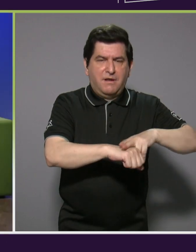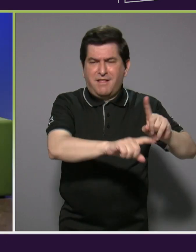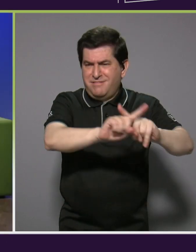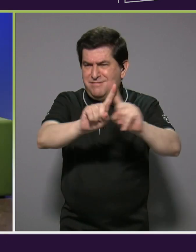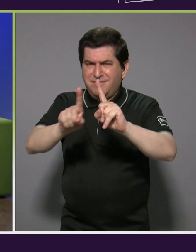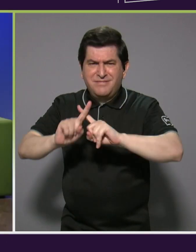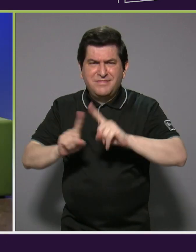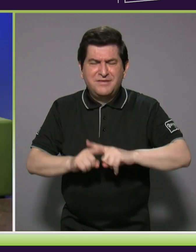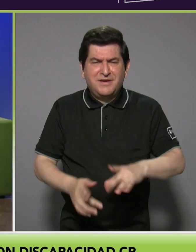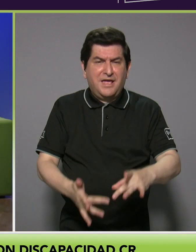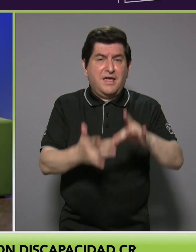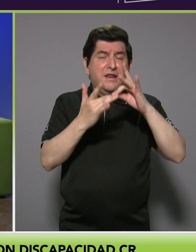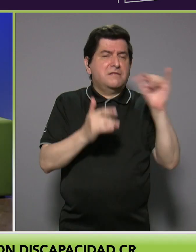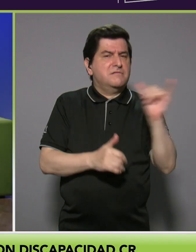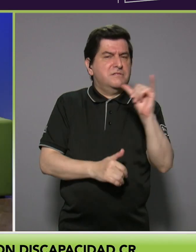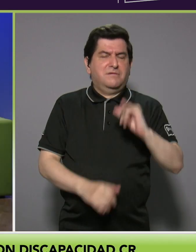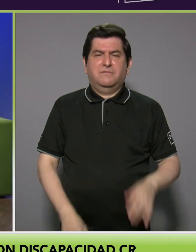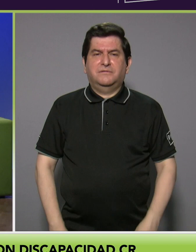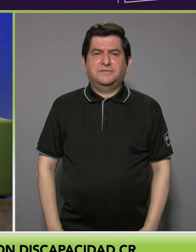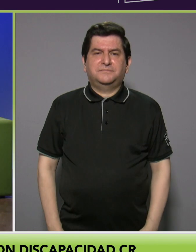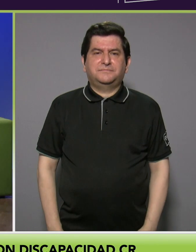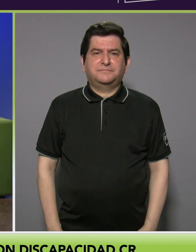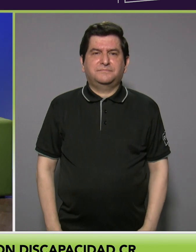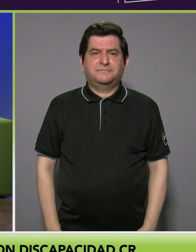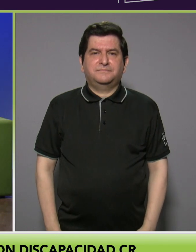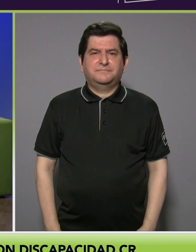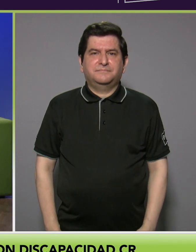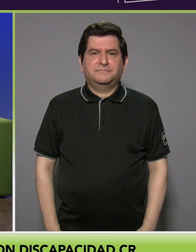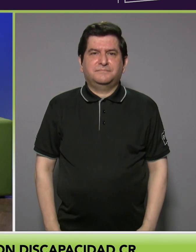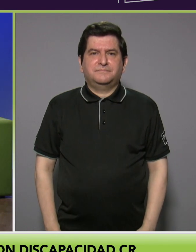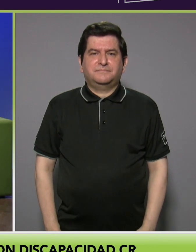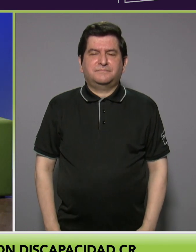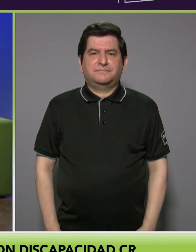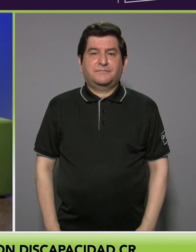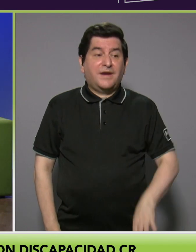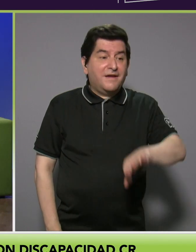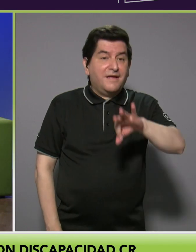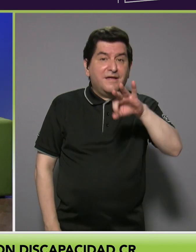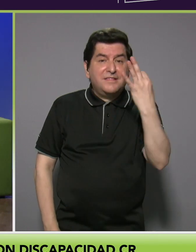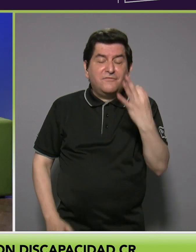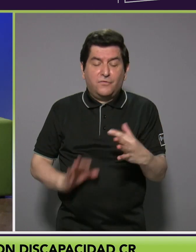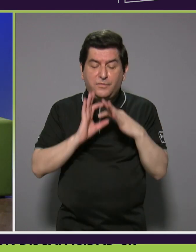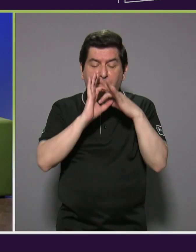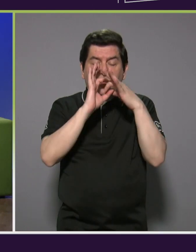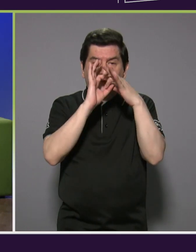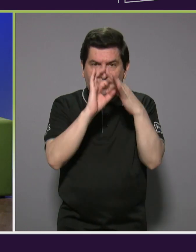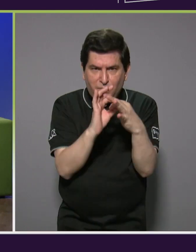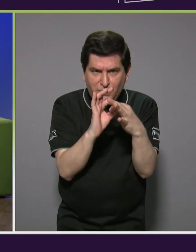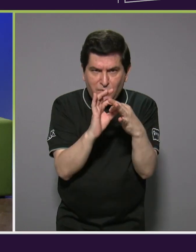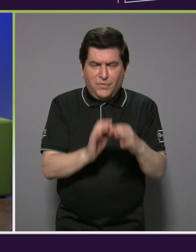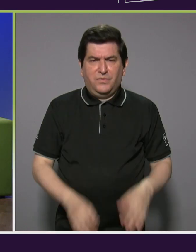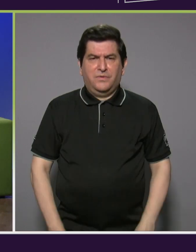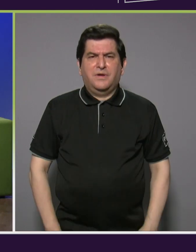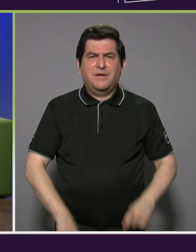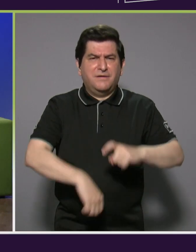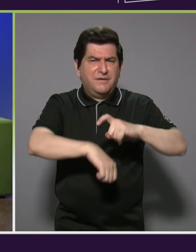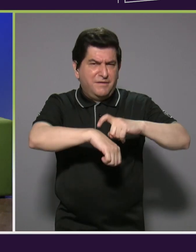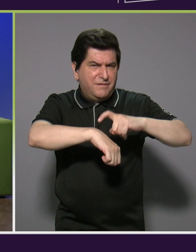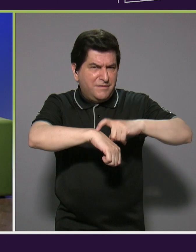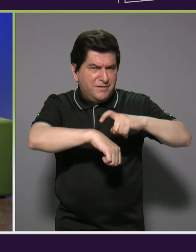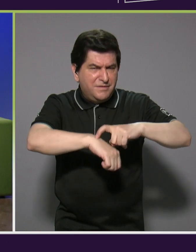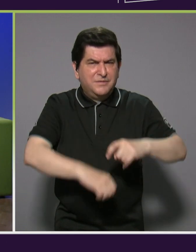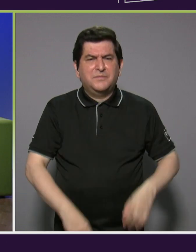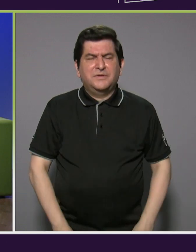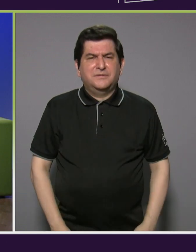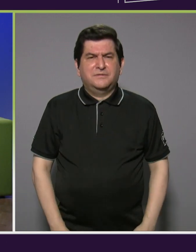diferentes especialidades también incluso. Entonces es la manera de unirnos de cuando hay,